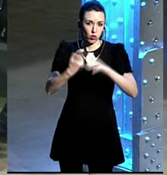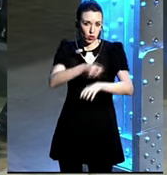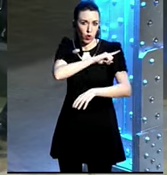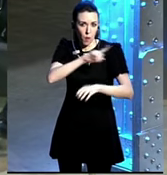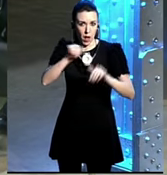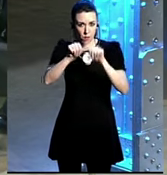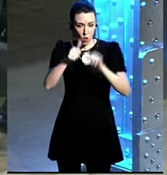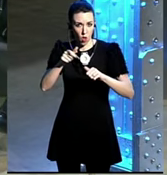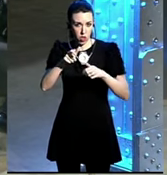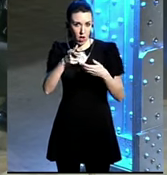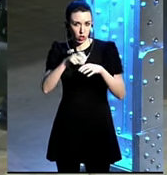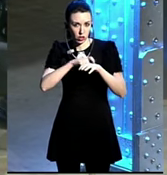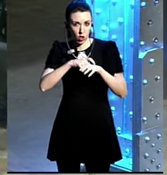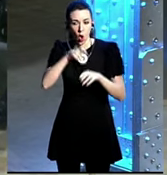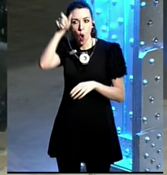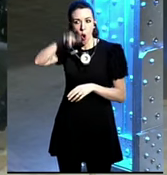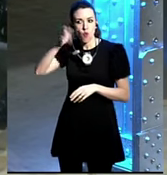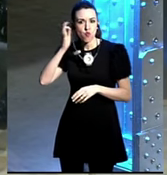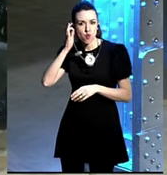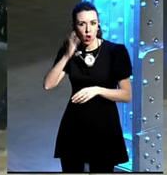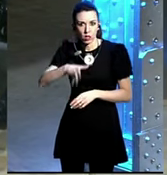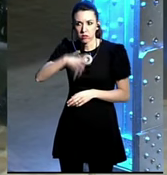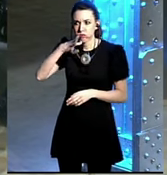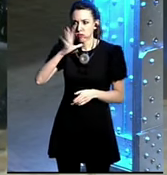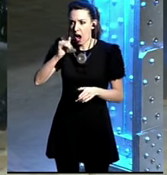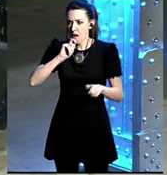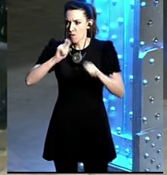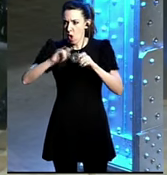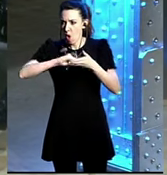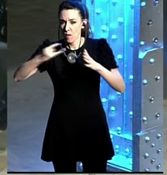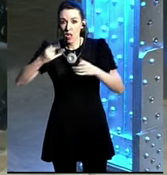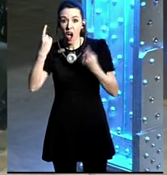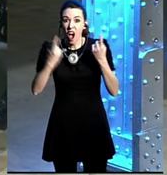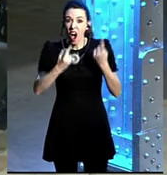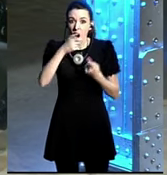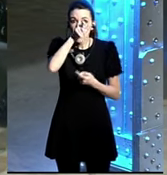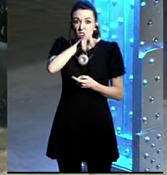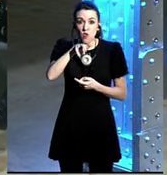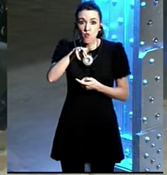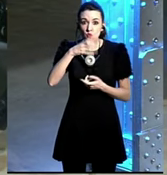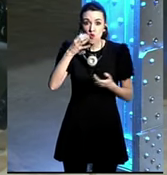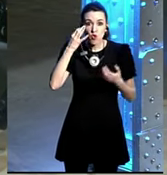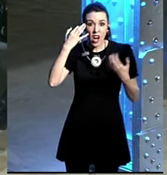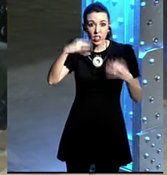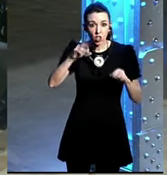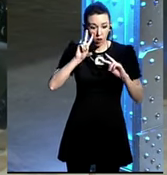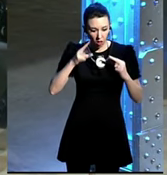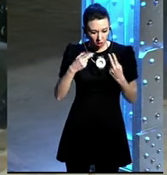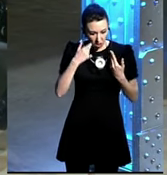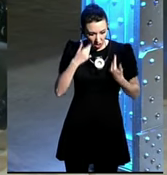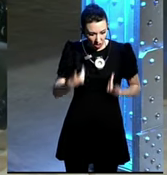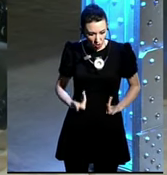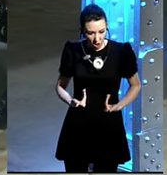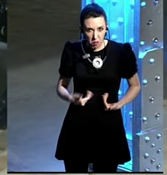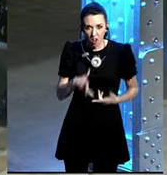mujeres increíbles en el mundo que aparecen en los medios, y a veces las mujeres normales se sienten fatal con sus cuerpos, o incluso hombres se sienten fatal